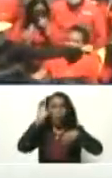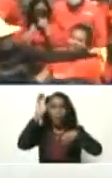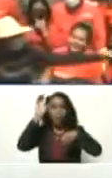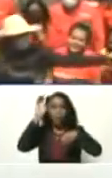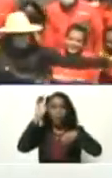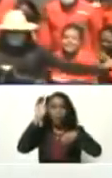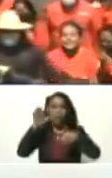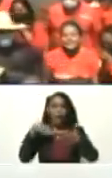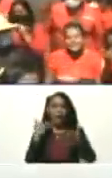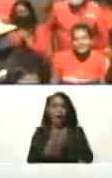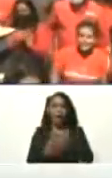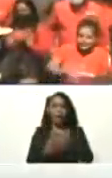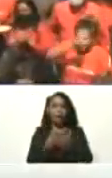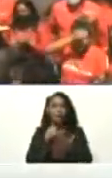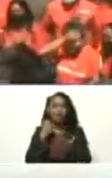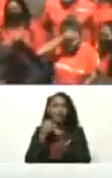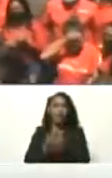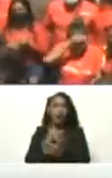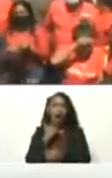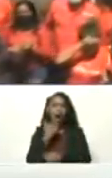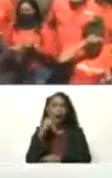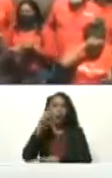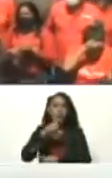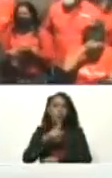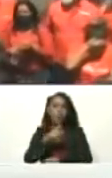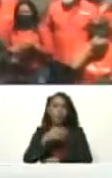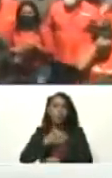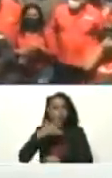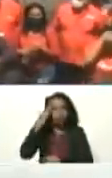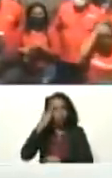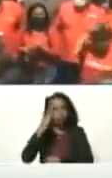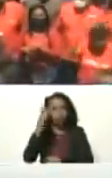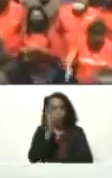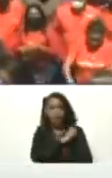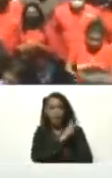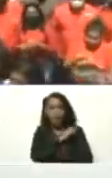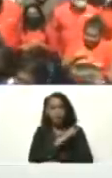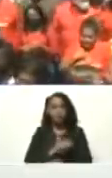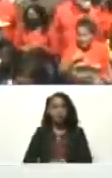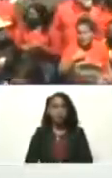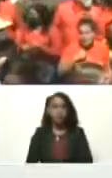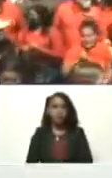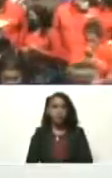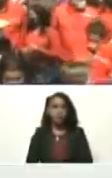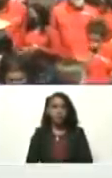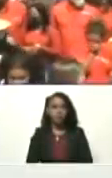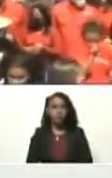hasta perder la vida si fuese necesario, mi comandante en jefe.